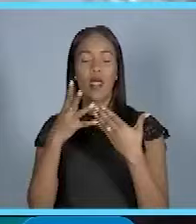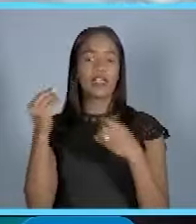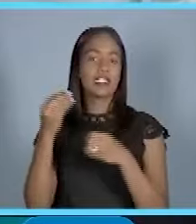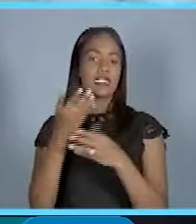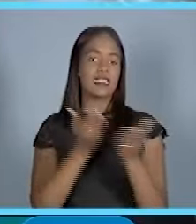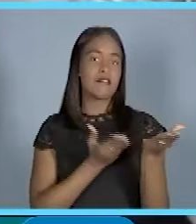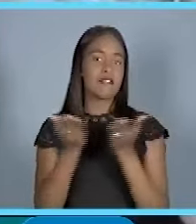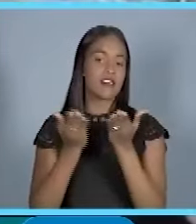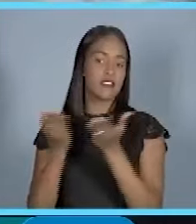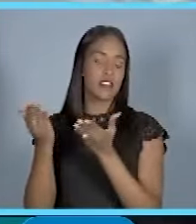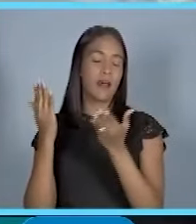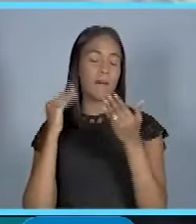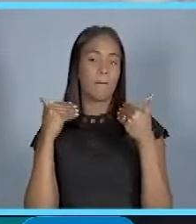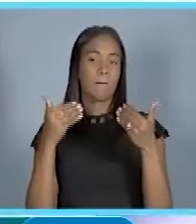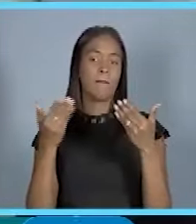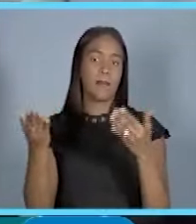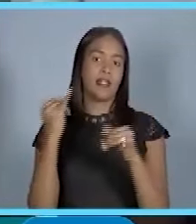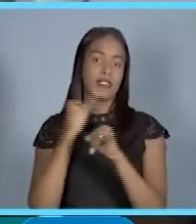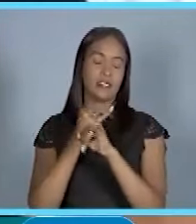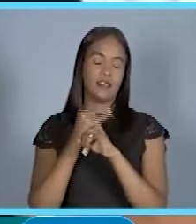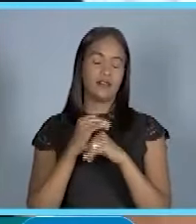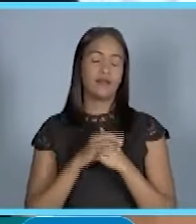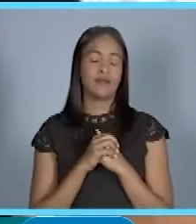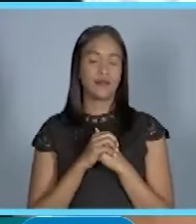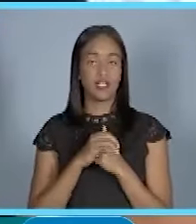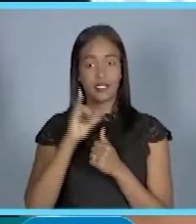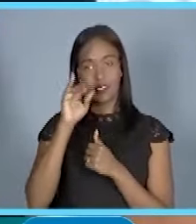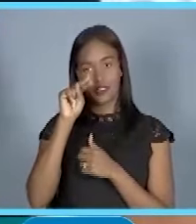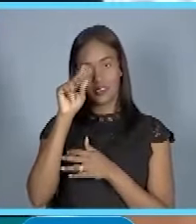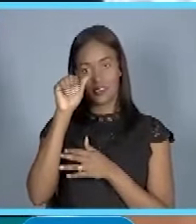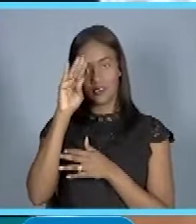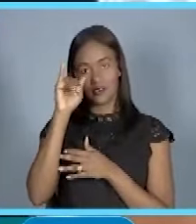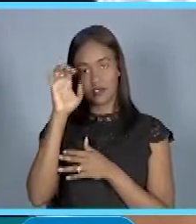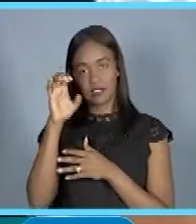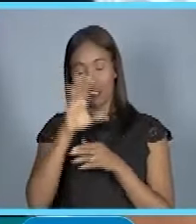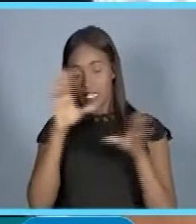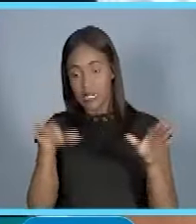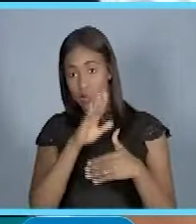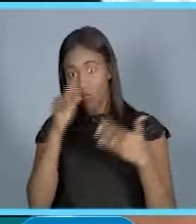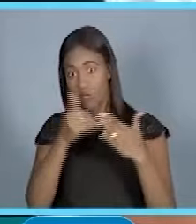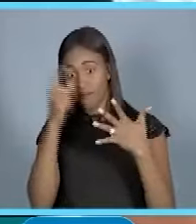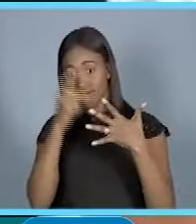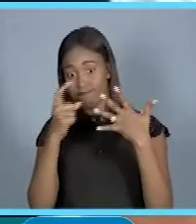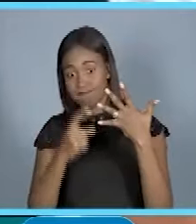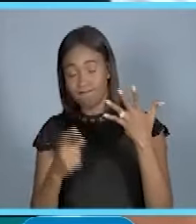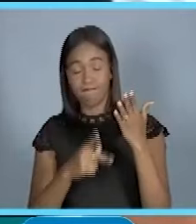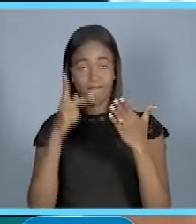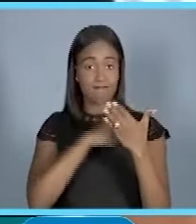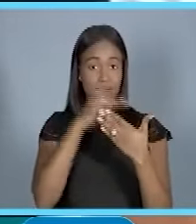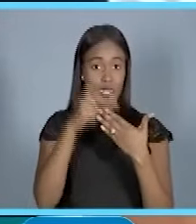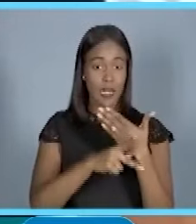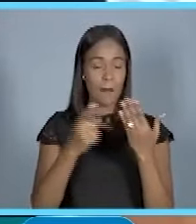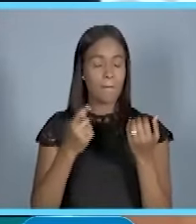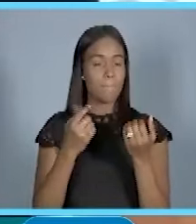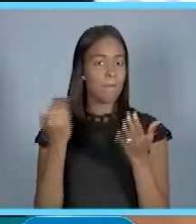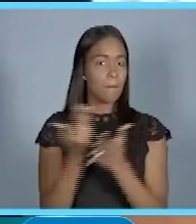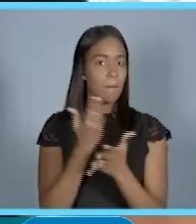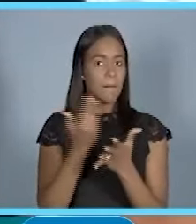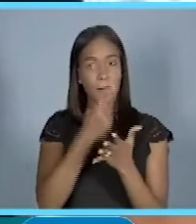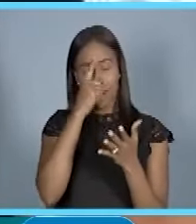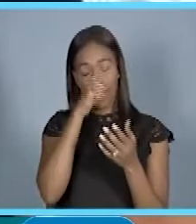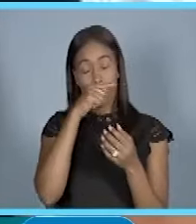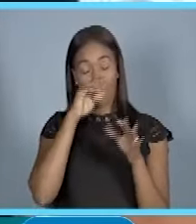servicios que ejecuta la entidad. En la vía hay toda una especie de programa, de menú, para